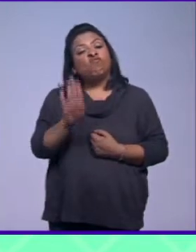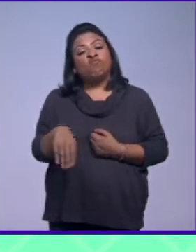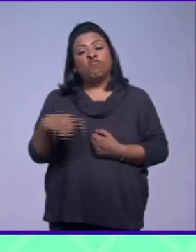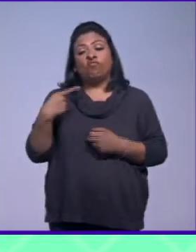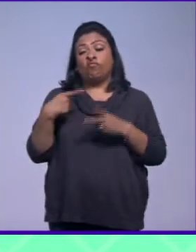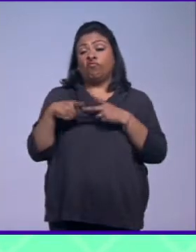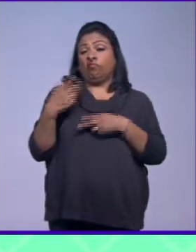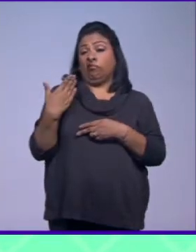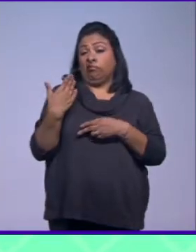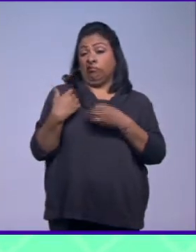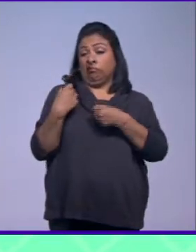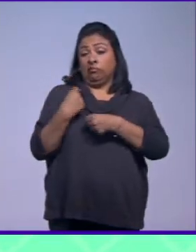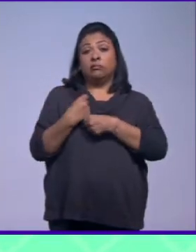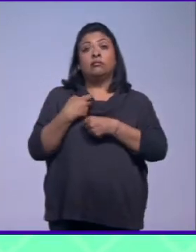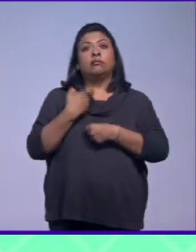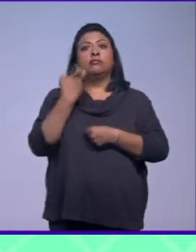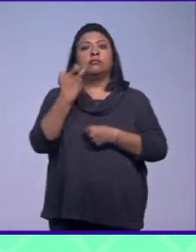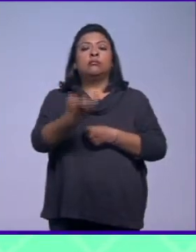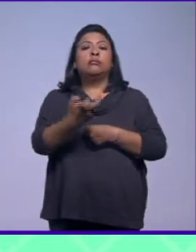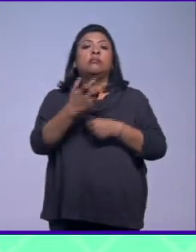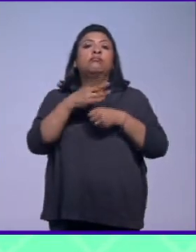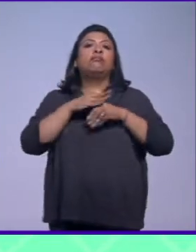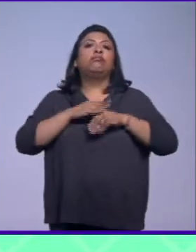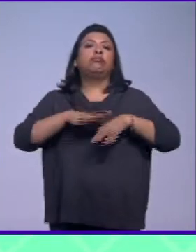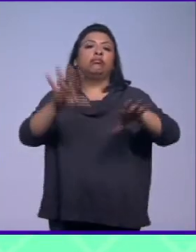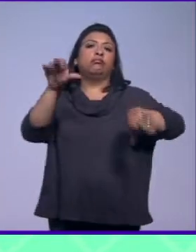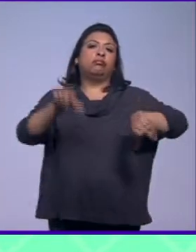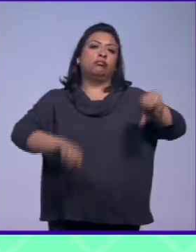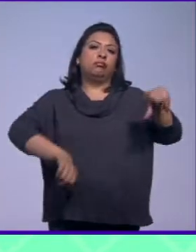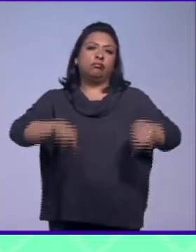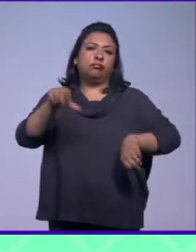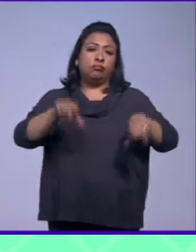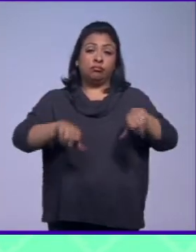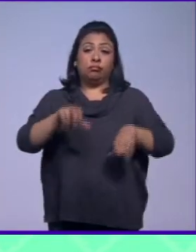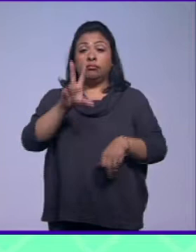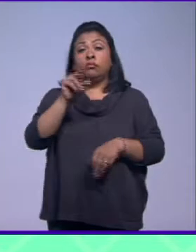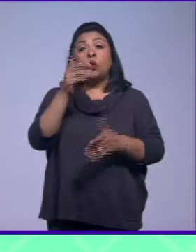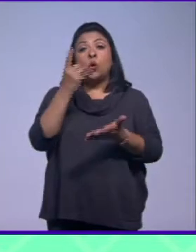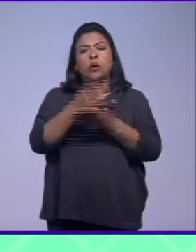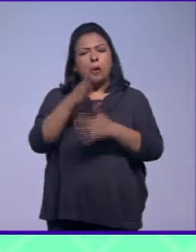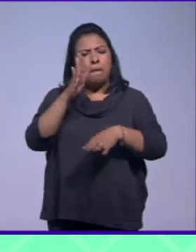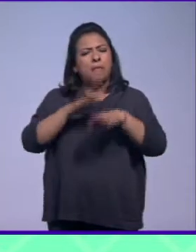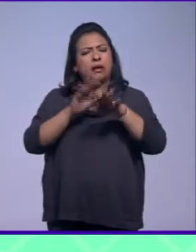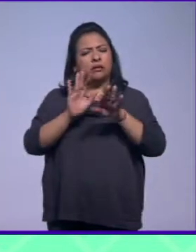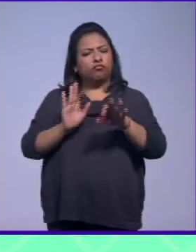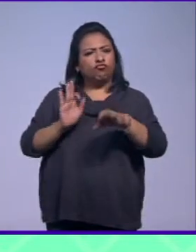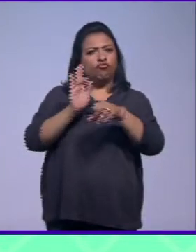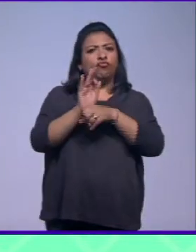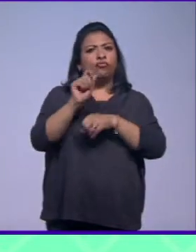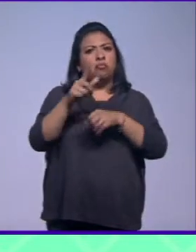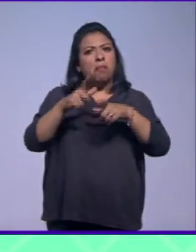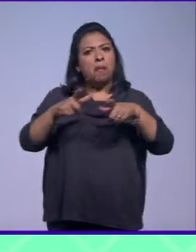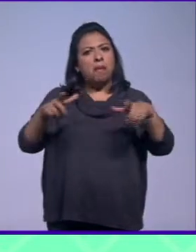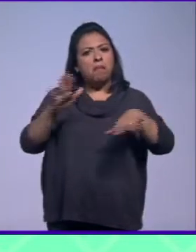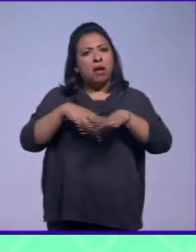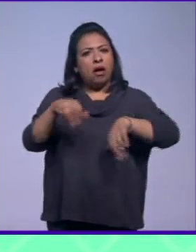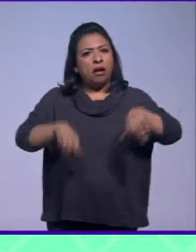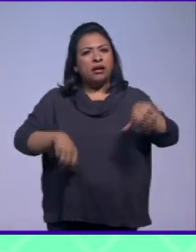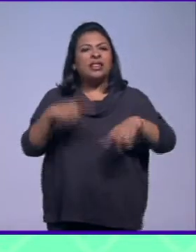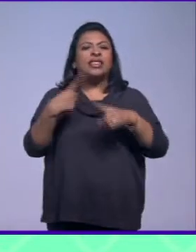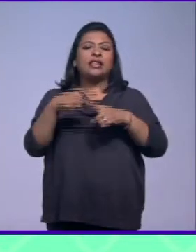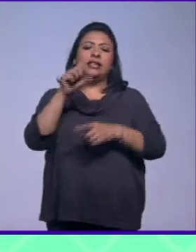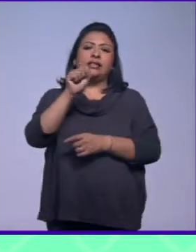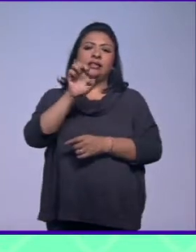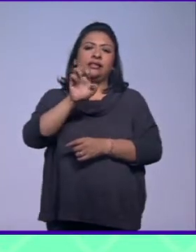principios de año y esto bueno detonó que las actividades no solamente se refrendarán sino que crecieran nos referimos a